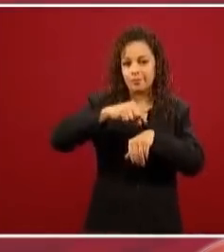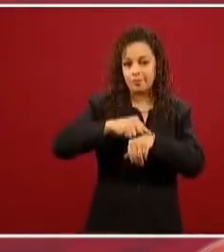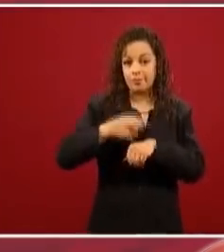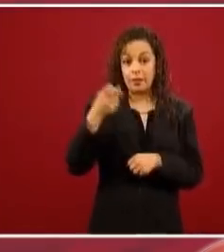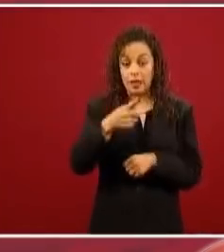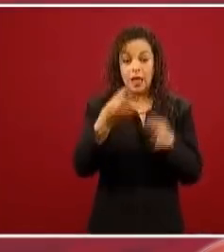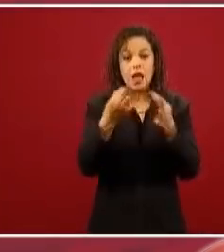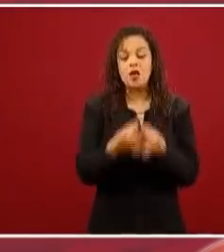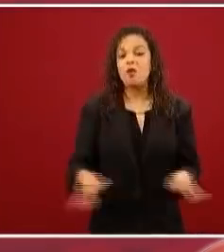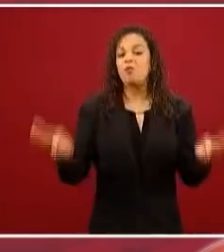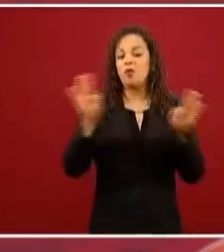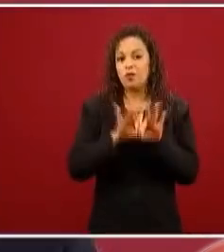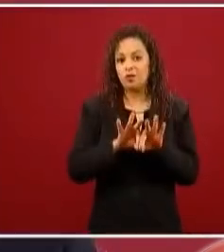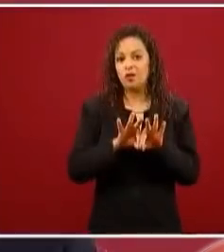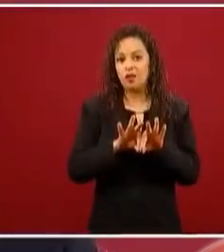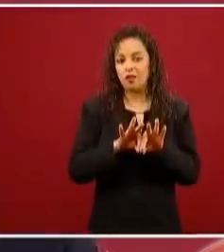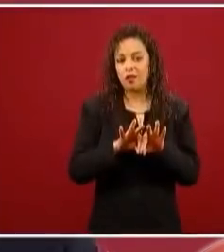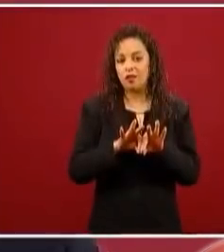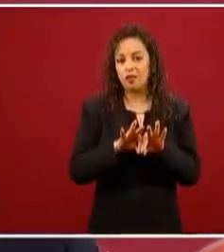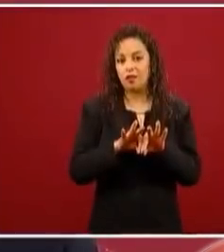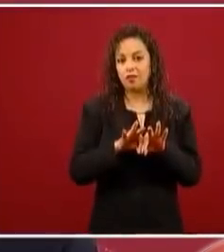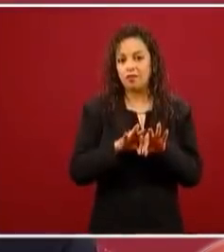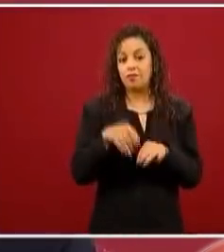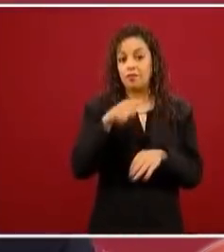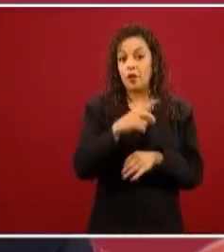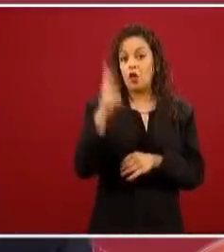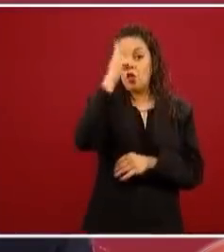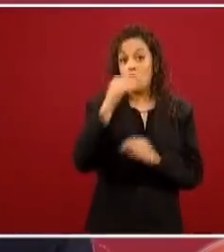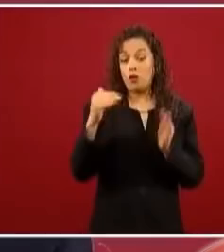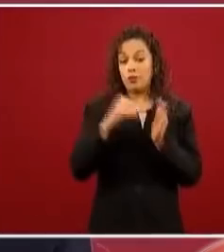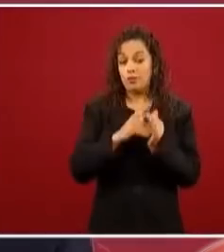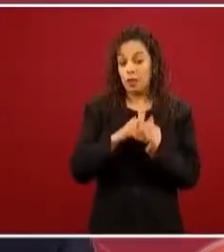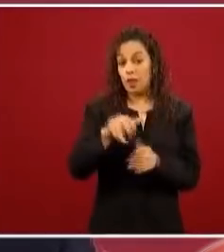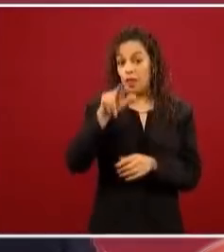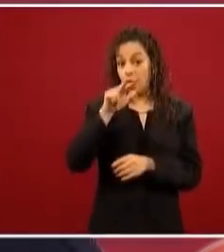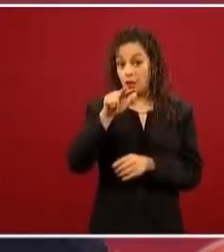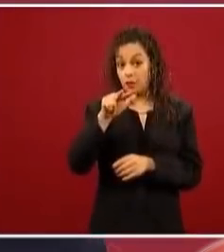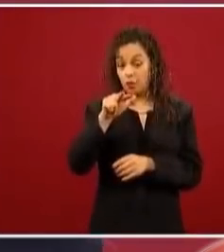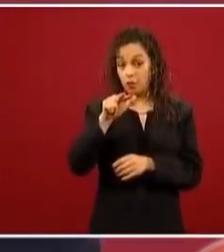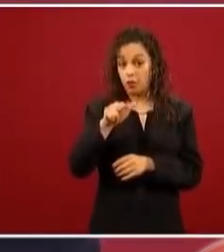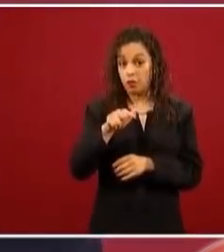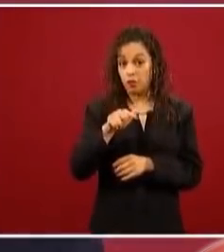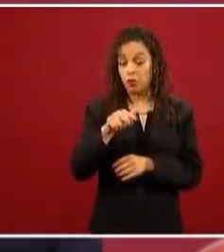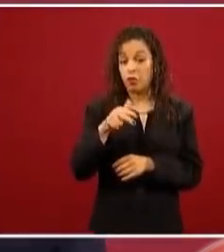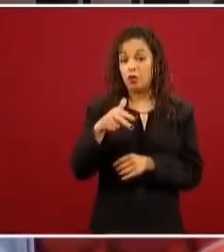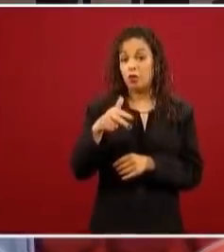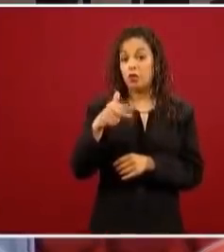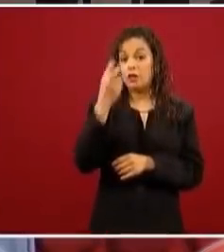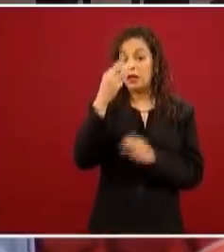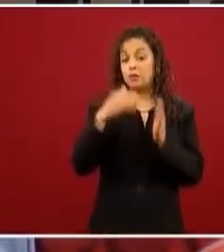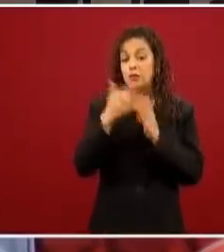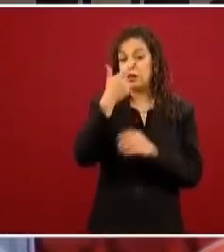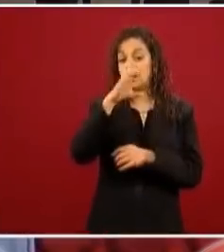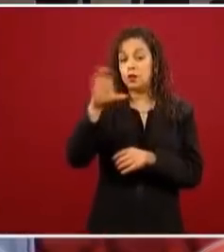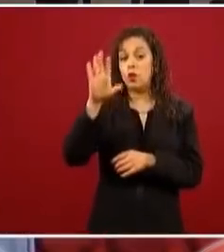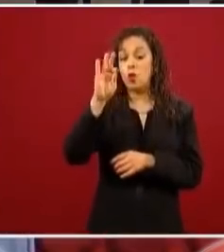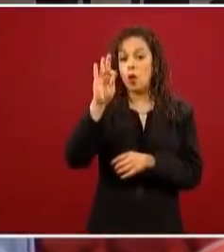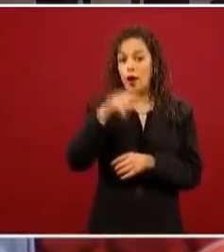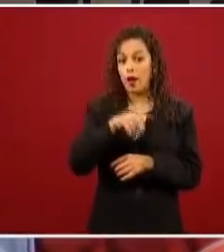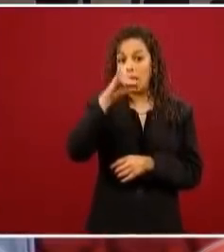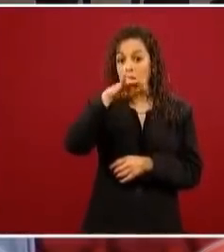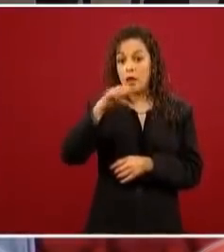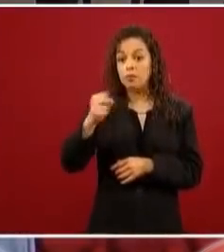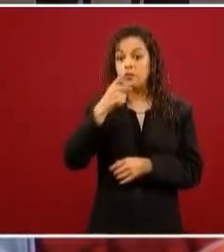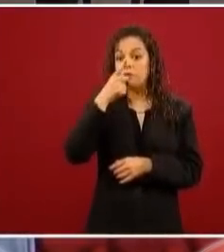señalar, en 2018 egresaron 3,740. El IMSS forma al 56% de